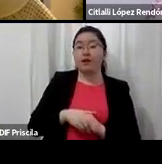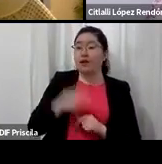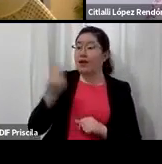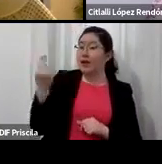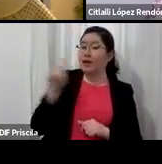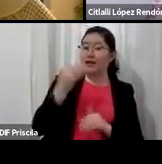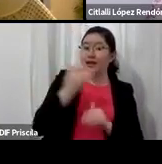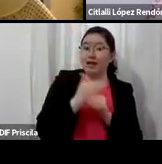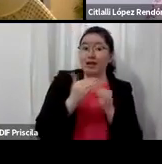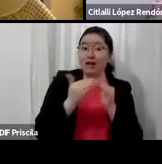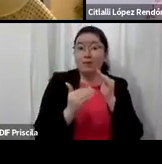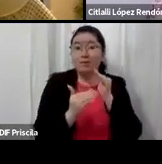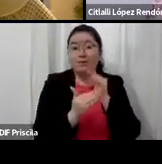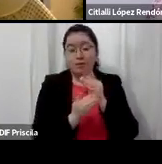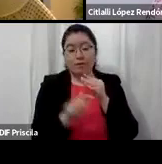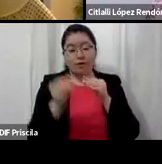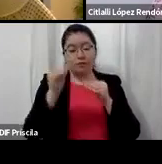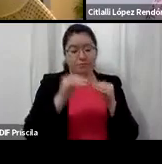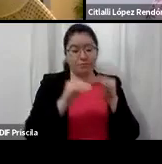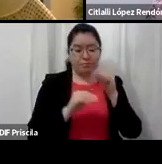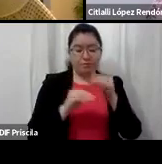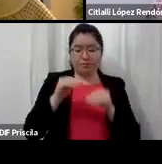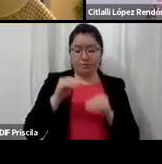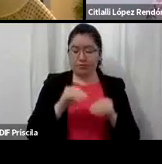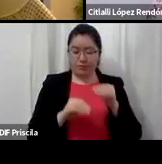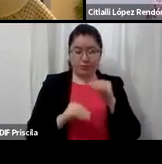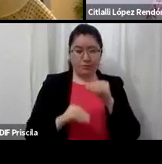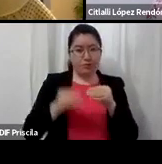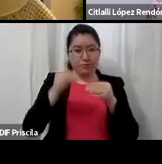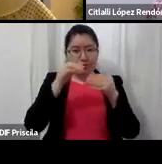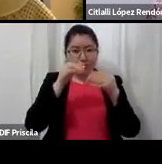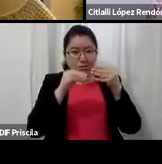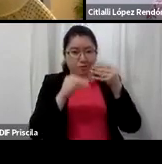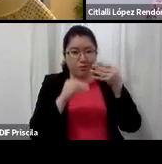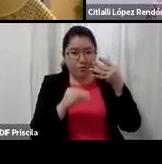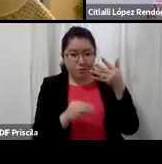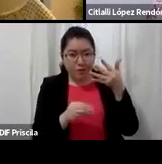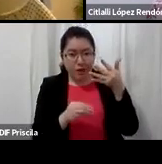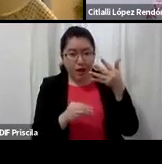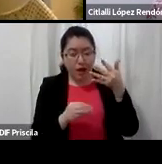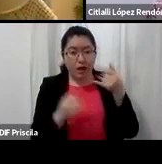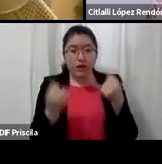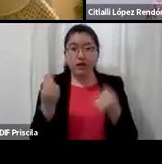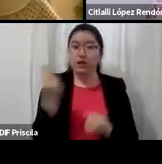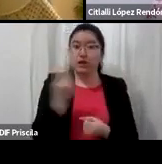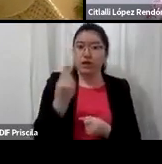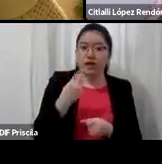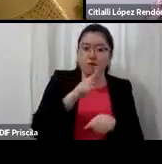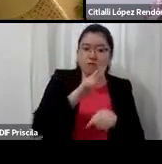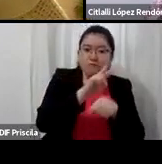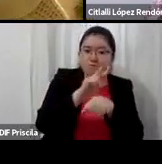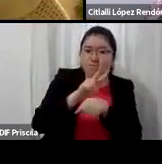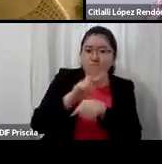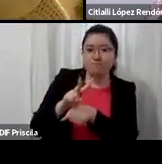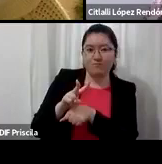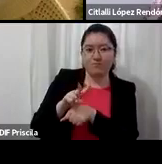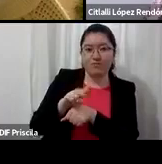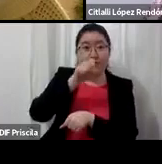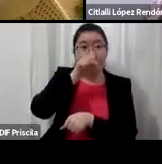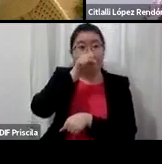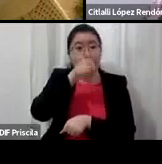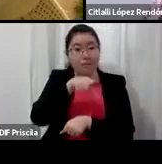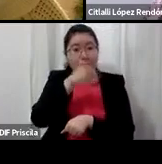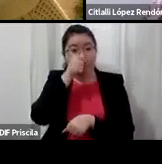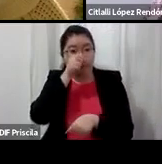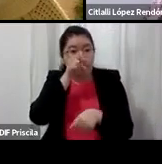que se vayan incorporando y tiene que haber seguimiento. La estructura misma de la Secretaría tiene que estar convencida de